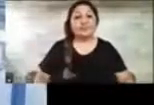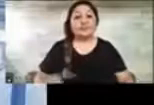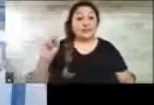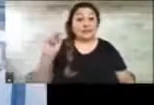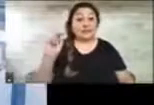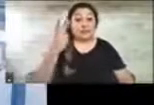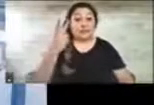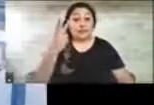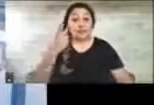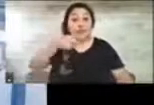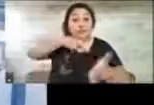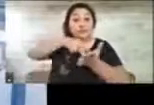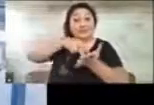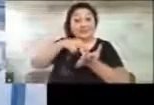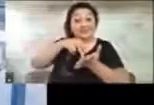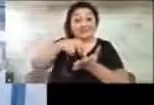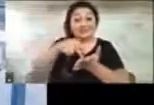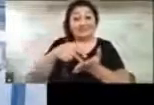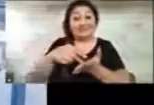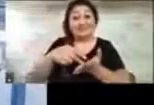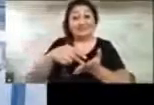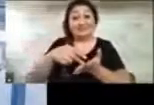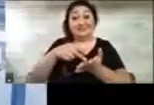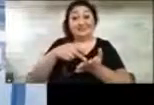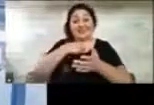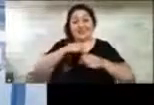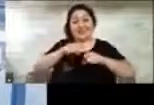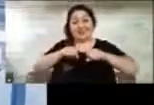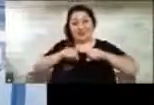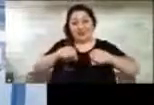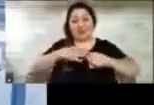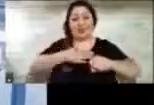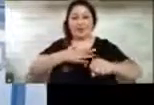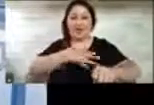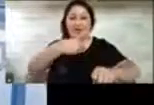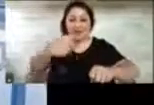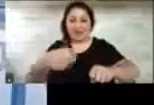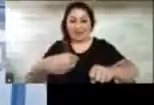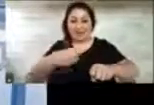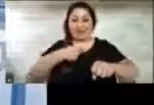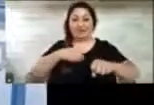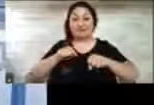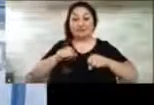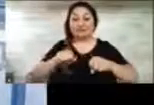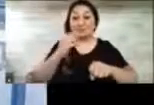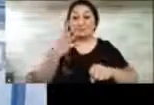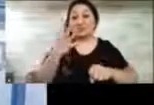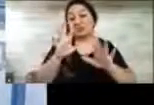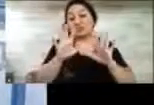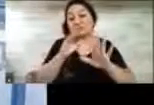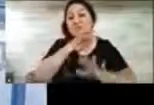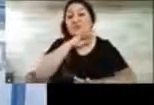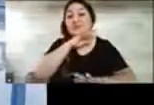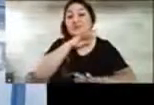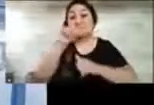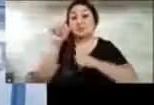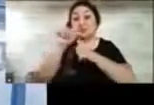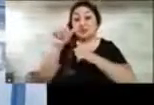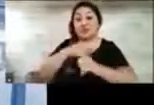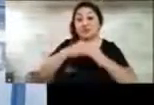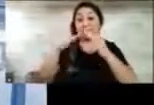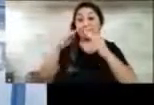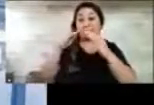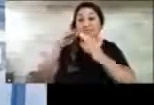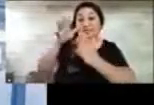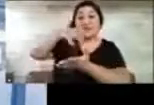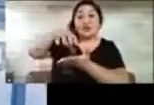un recorrido en coche que hice que hago regularmente con mi hijo, son 5 o 10 minutos hacia una plaza cercana a mi casa, y